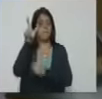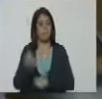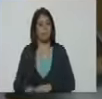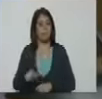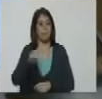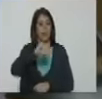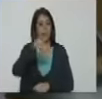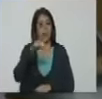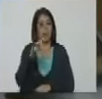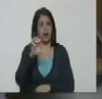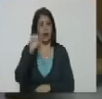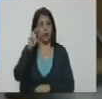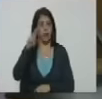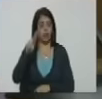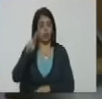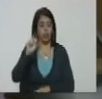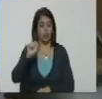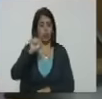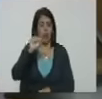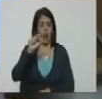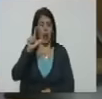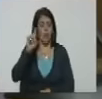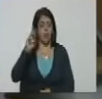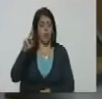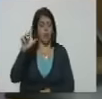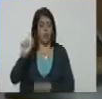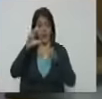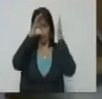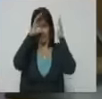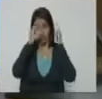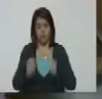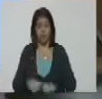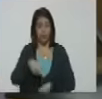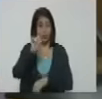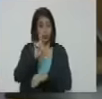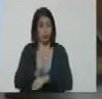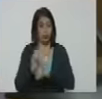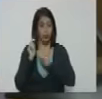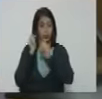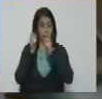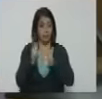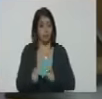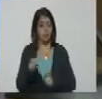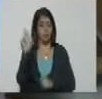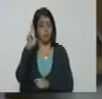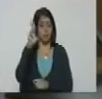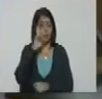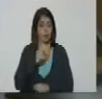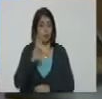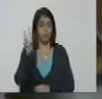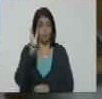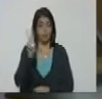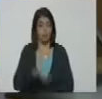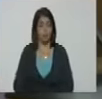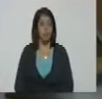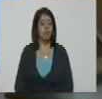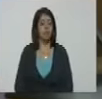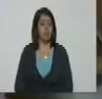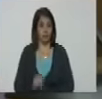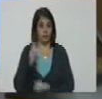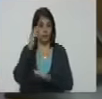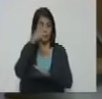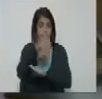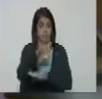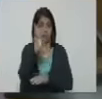ciudadano Jesús Alberto García como embajador extraordinario y plenipotenciario de la República Bolivariana de Venezuela ante